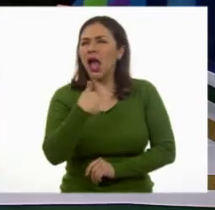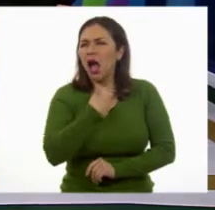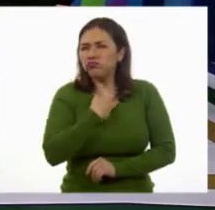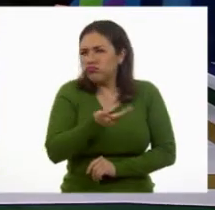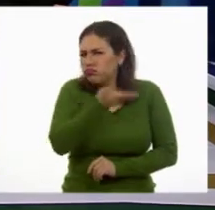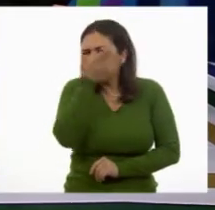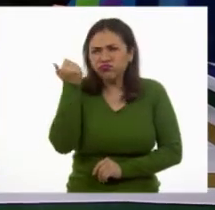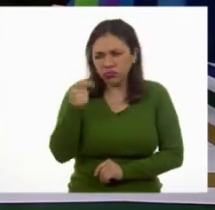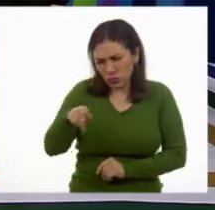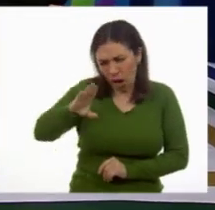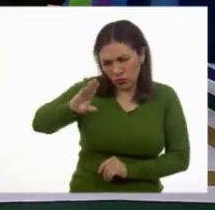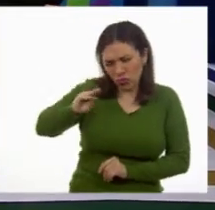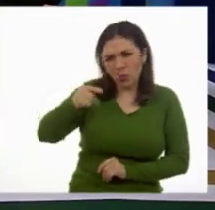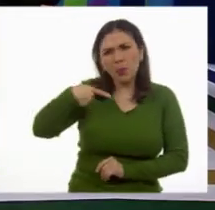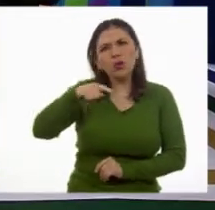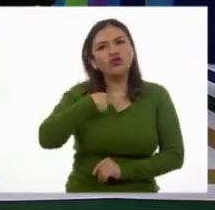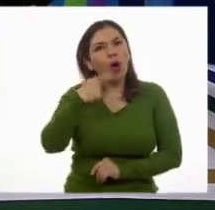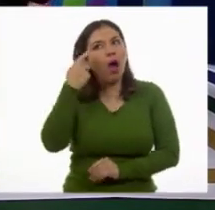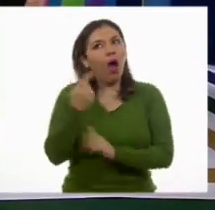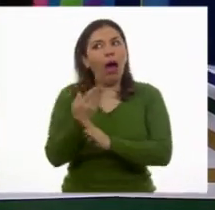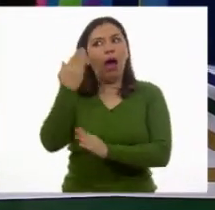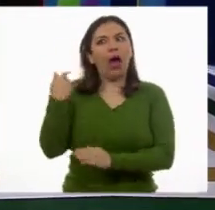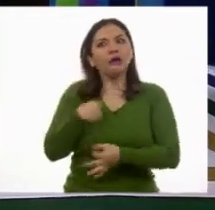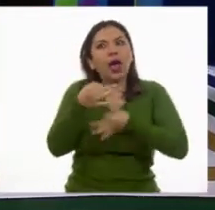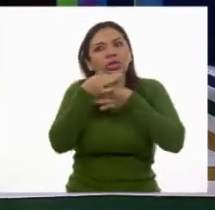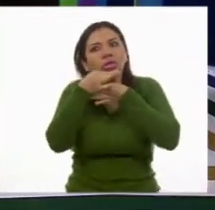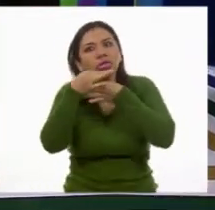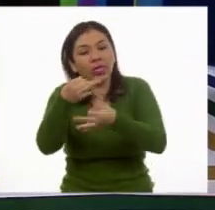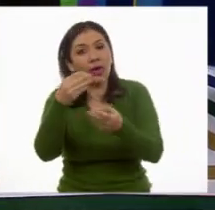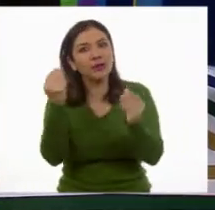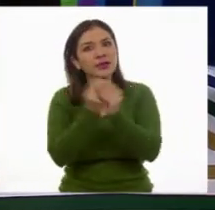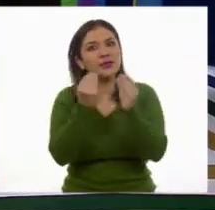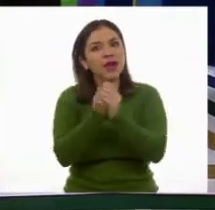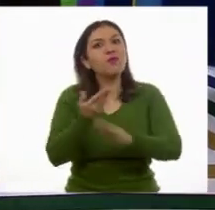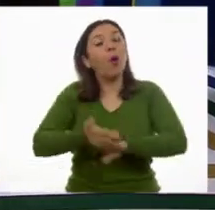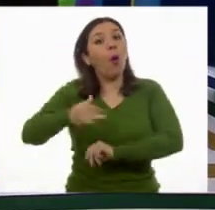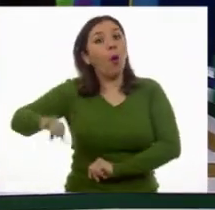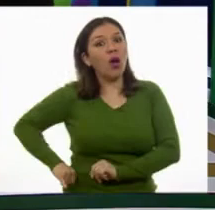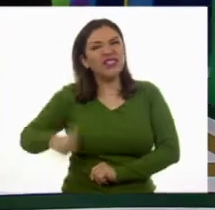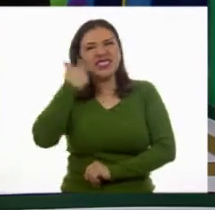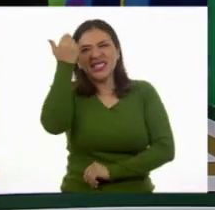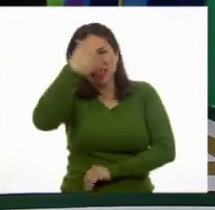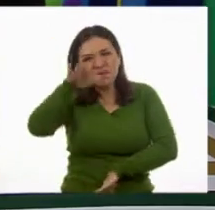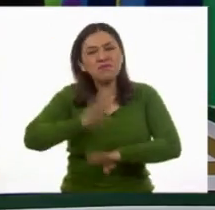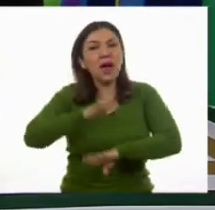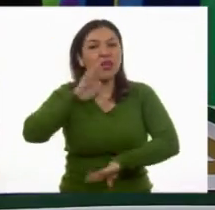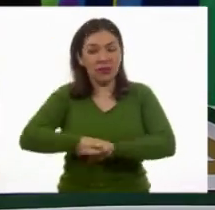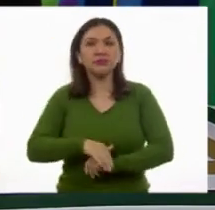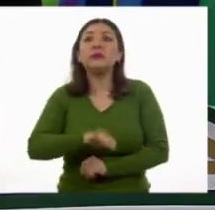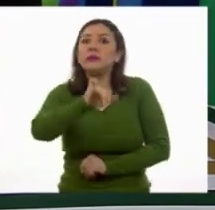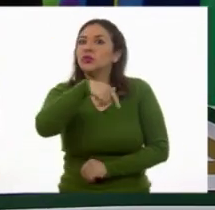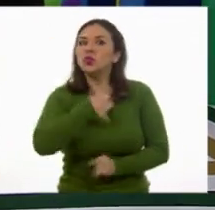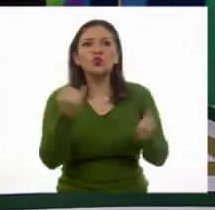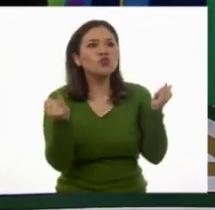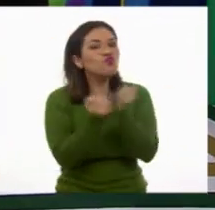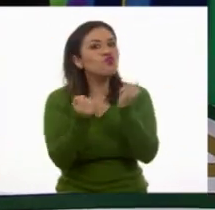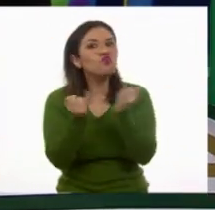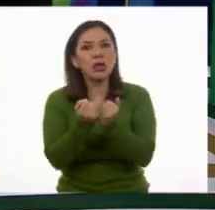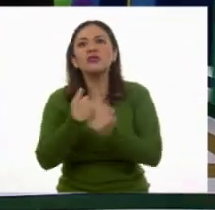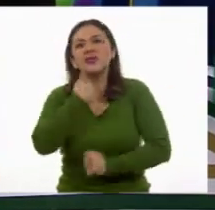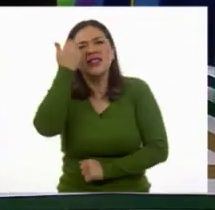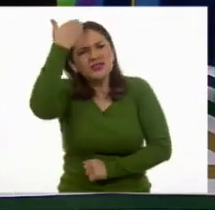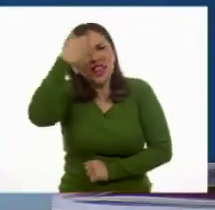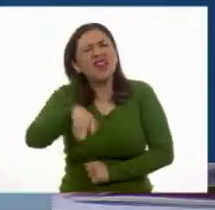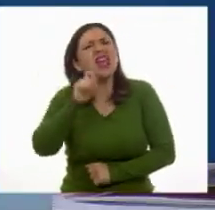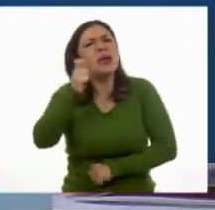Ton, pero yo me quedé muy picado con la clase pasada, ¿eh? Me interesaría conocer más. Sí, yo también. Ya quiero